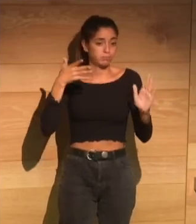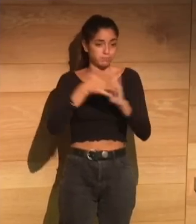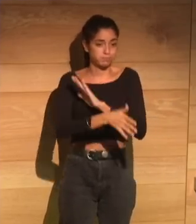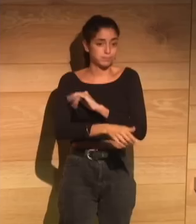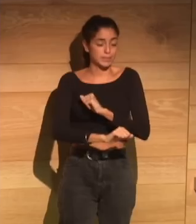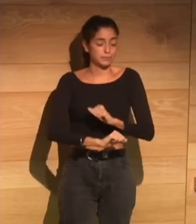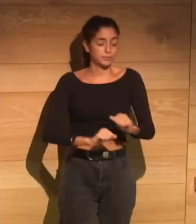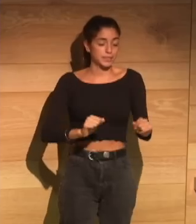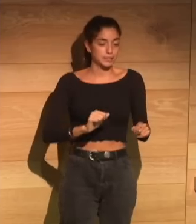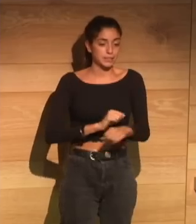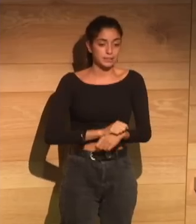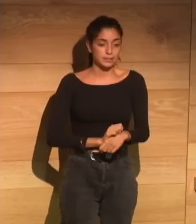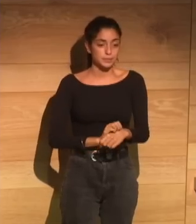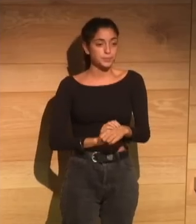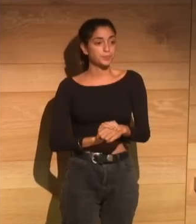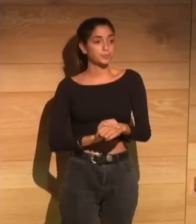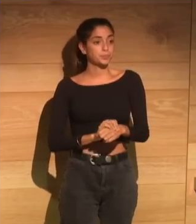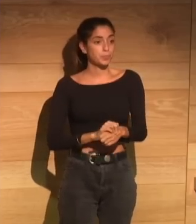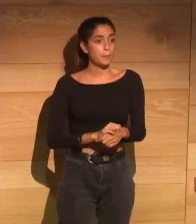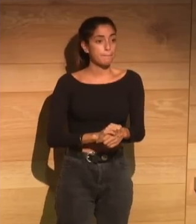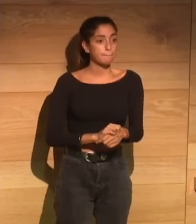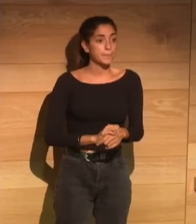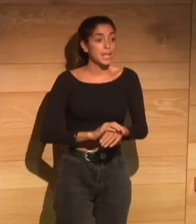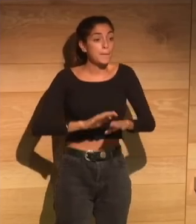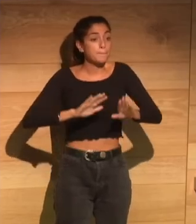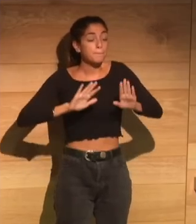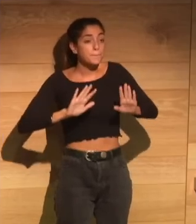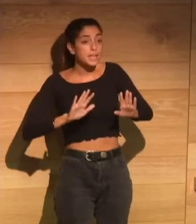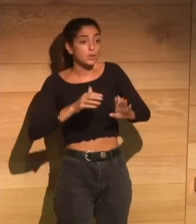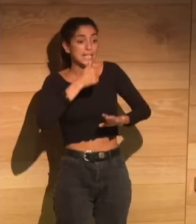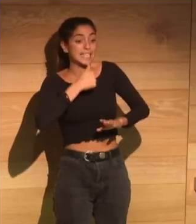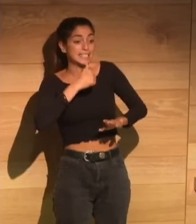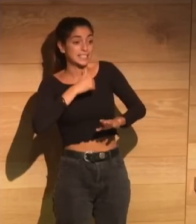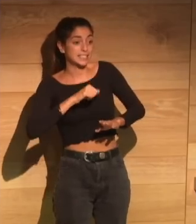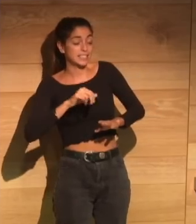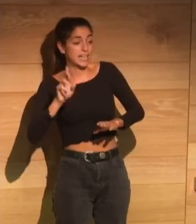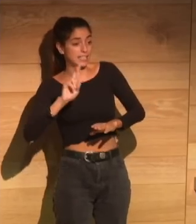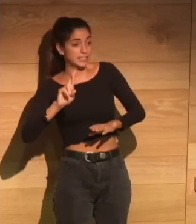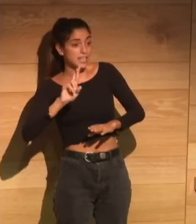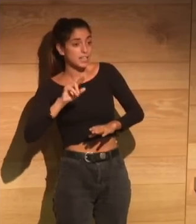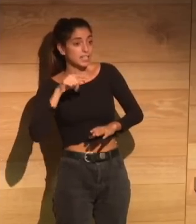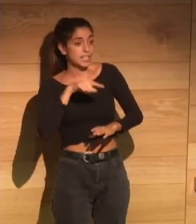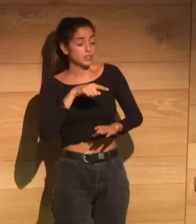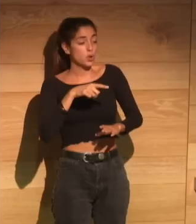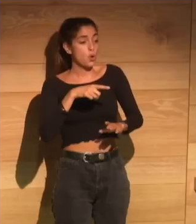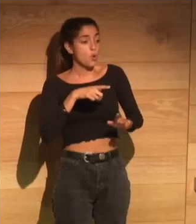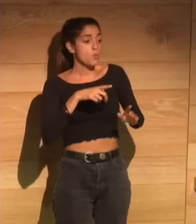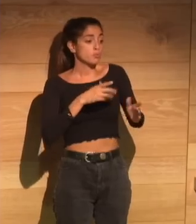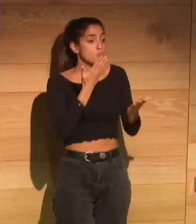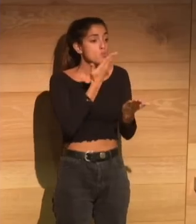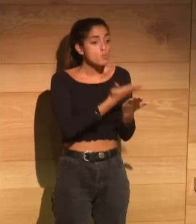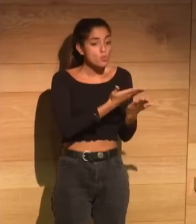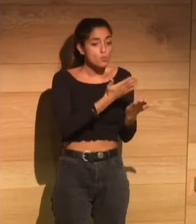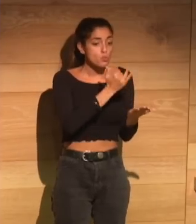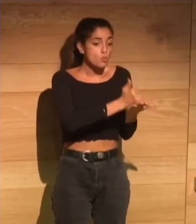milímetro, micromilímetro a micromilímetro? Pero según la persistencia retiniana, lo que captas es como 10 muestras de eso, vale,